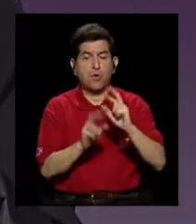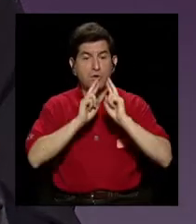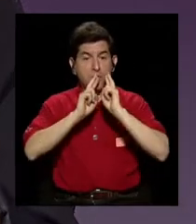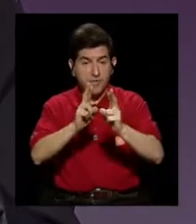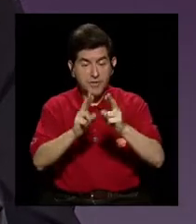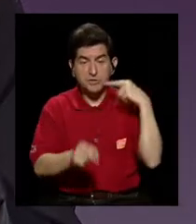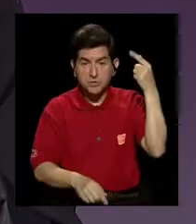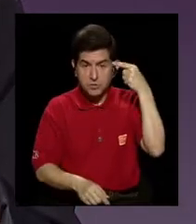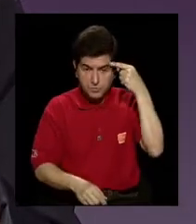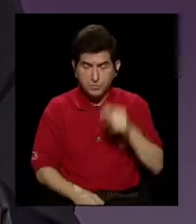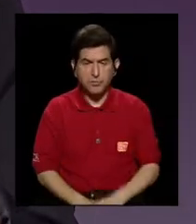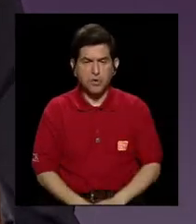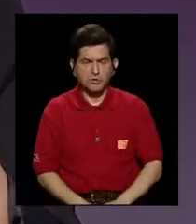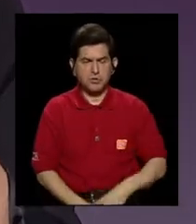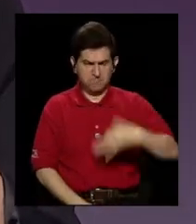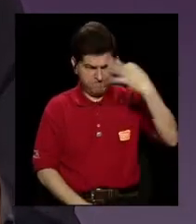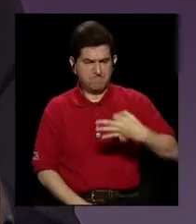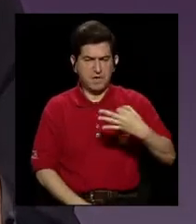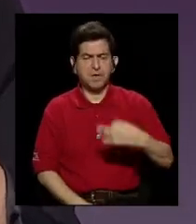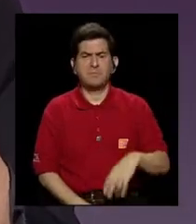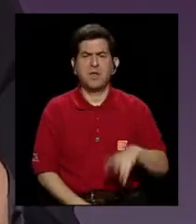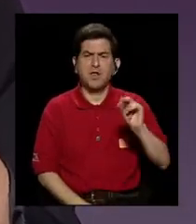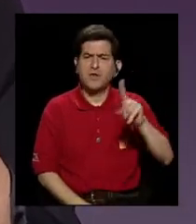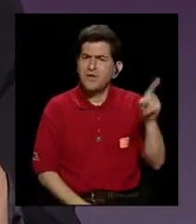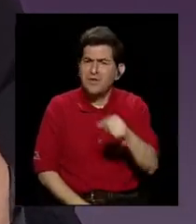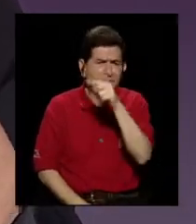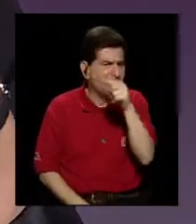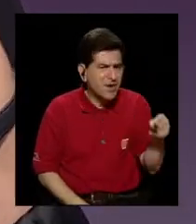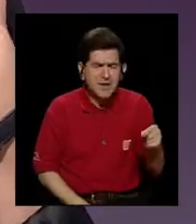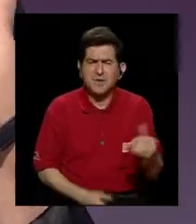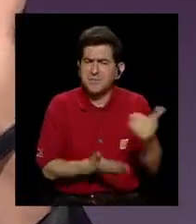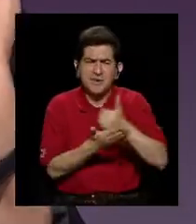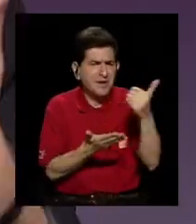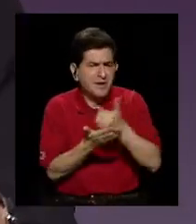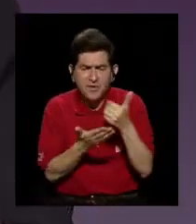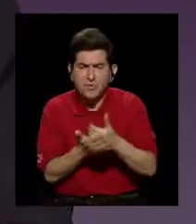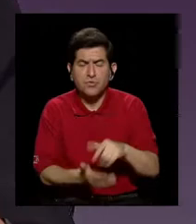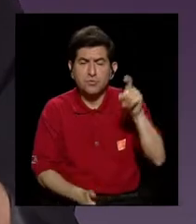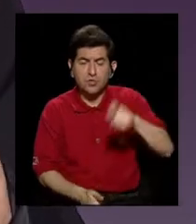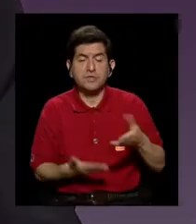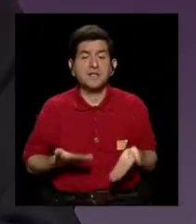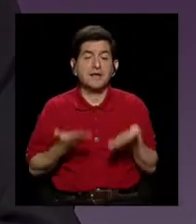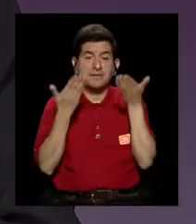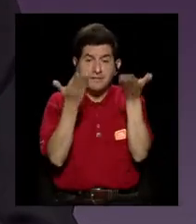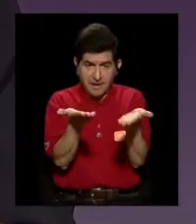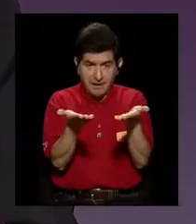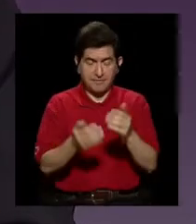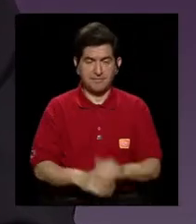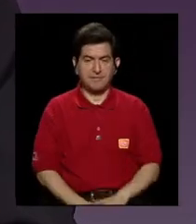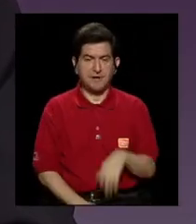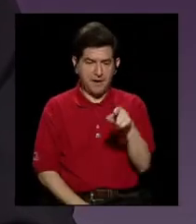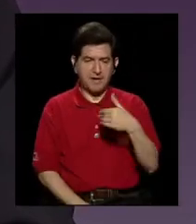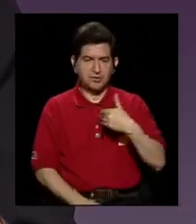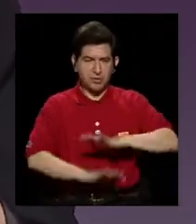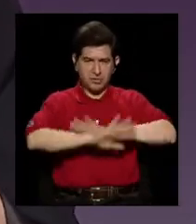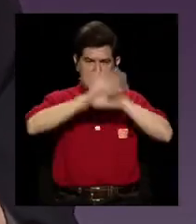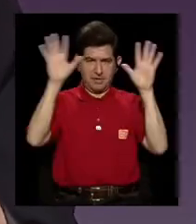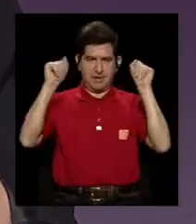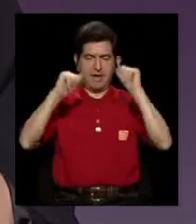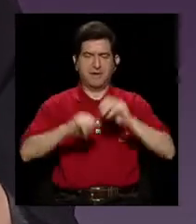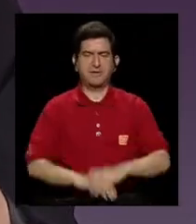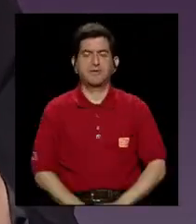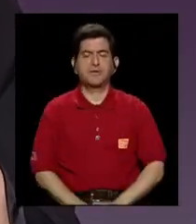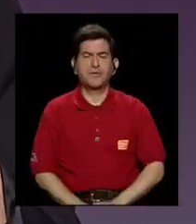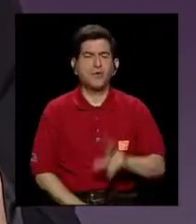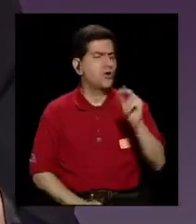estatal sea muy consolidada y en lugar de quitar recursos, más bien tenemos que dar más. Eso lo tenemos clarísimo. Que no